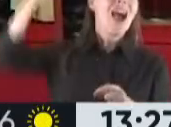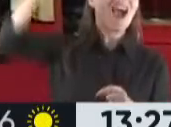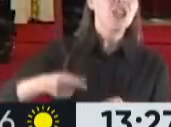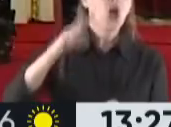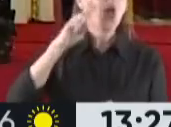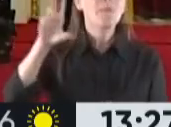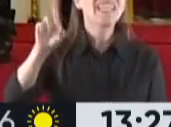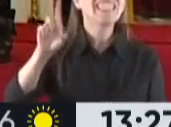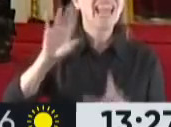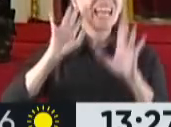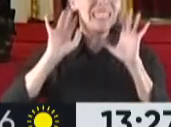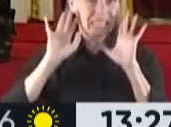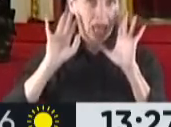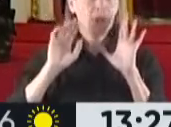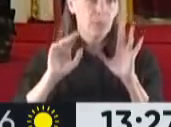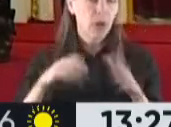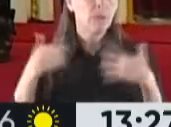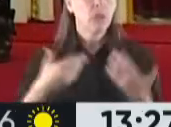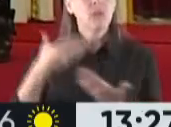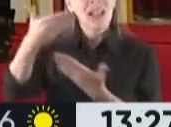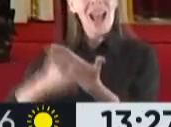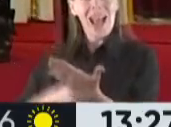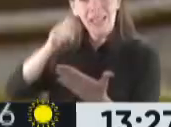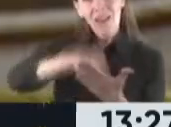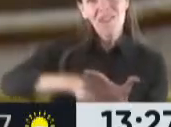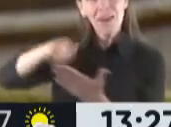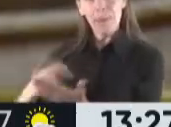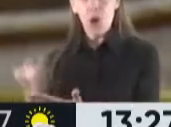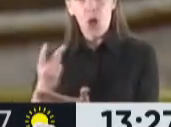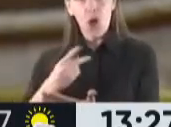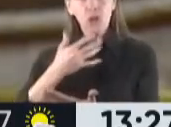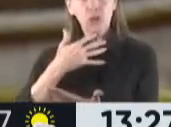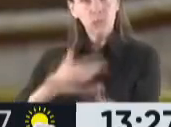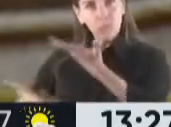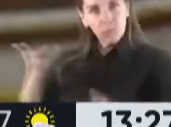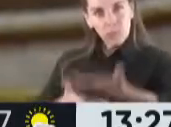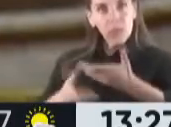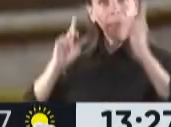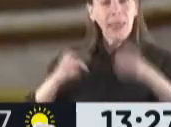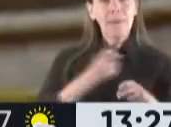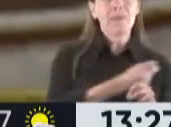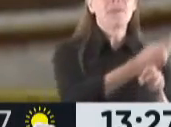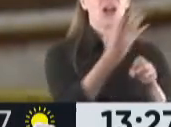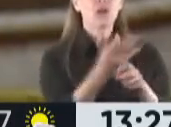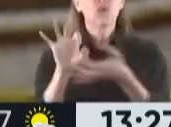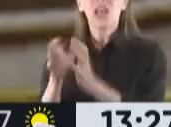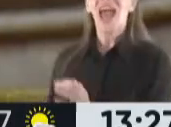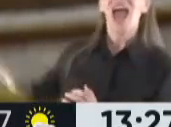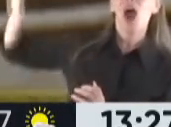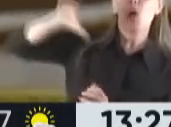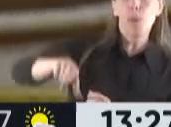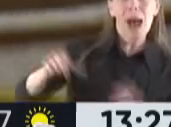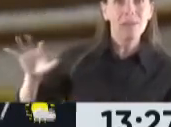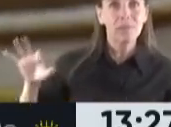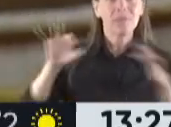que he mencionado. Así que el memorando de entendimiento que acabamos de firmar y también el acuerdo Unión Europea-Mercosur harán